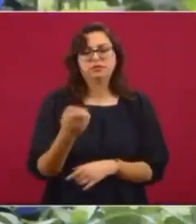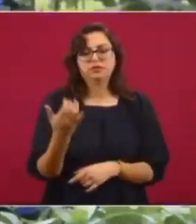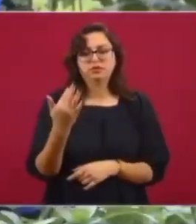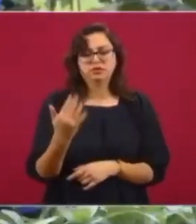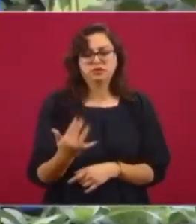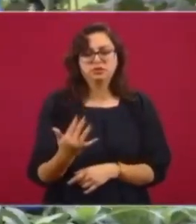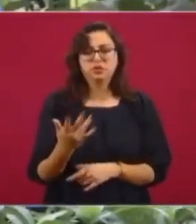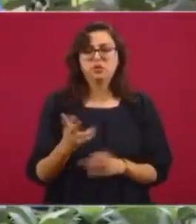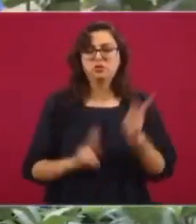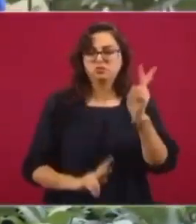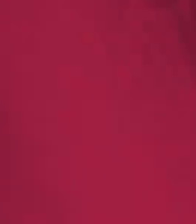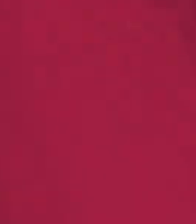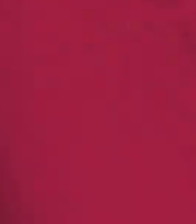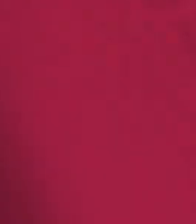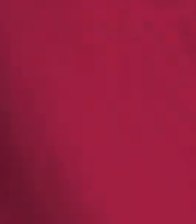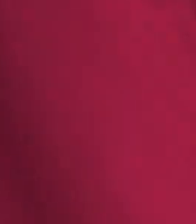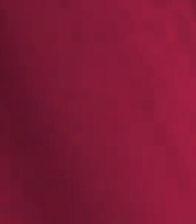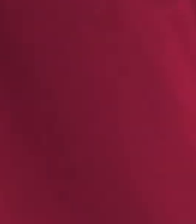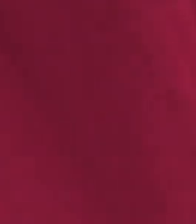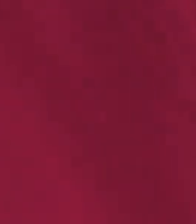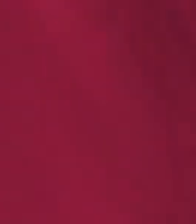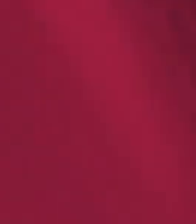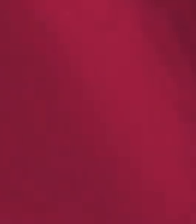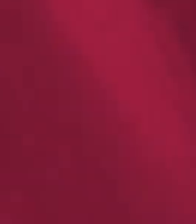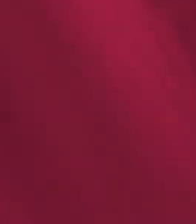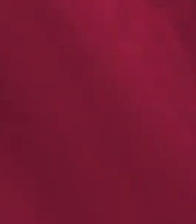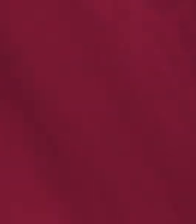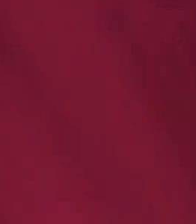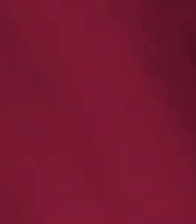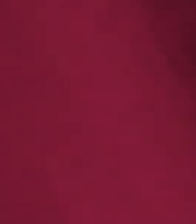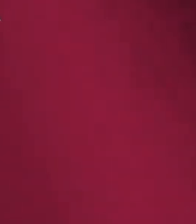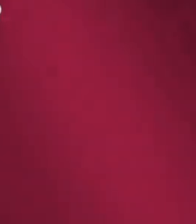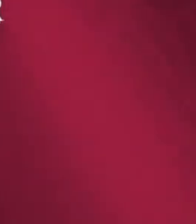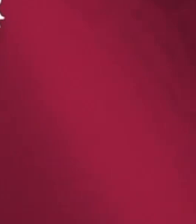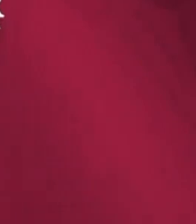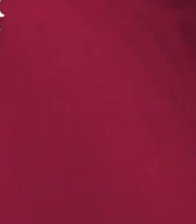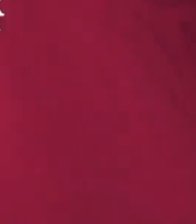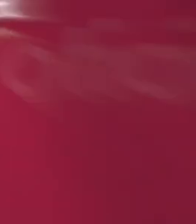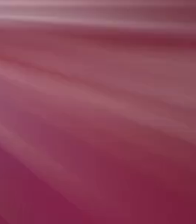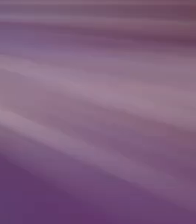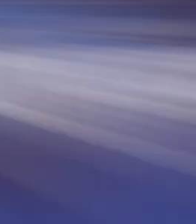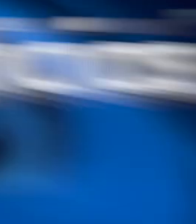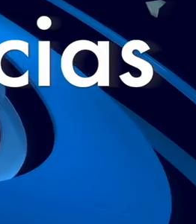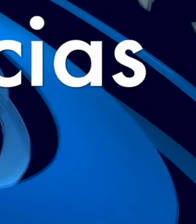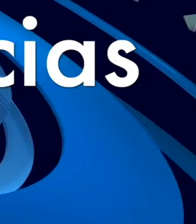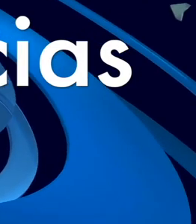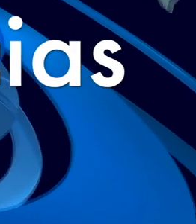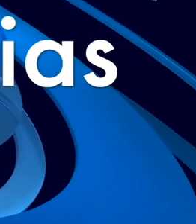forestales en el vivero. Gobierno de México.